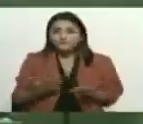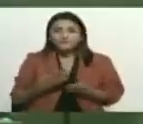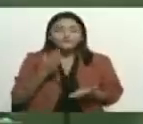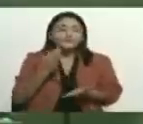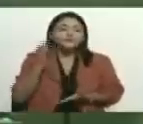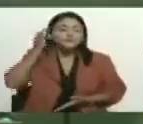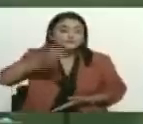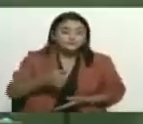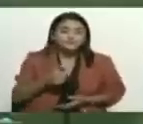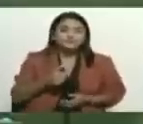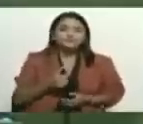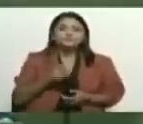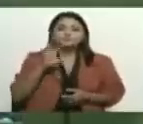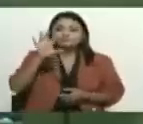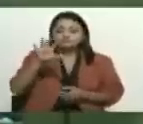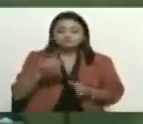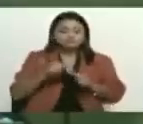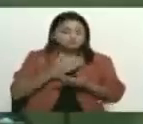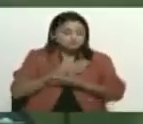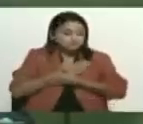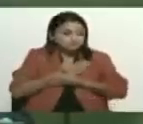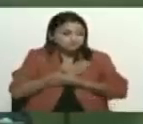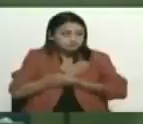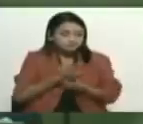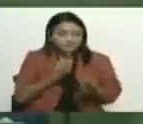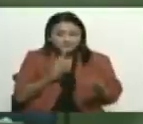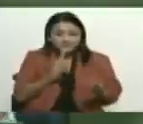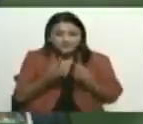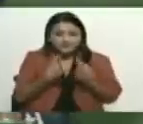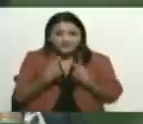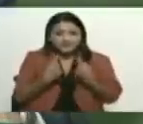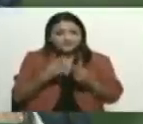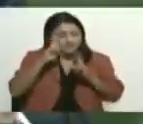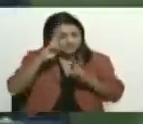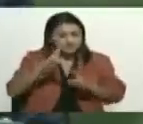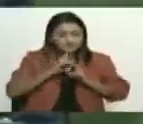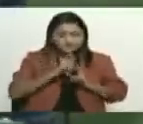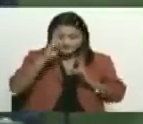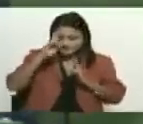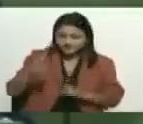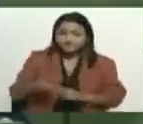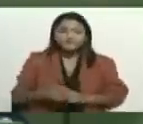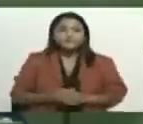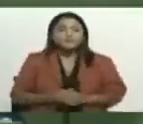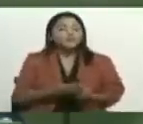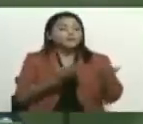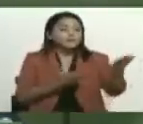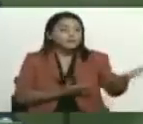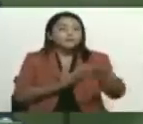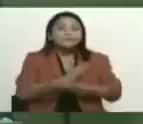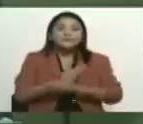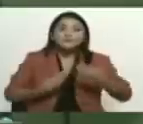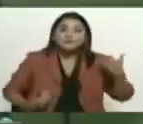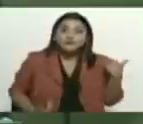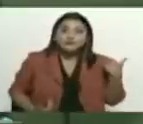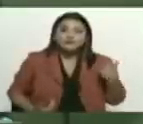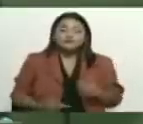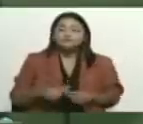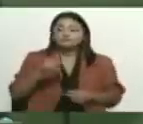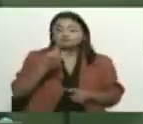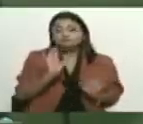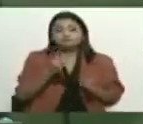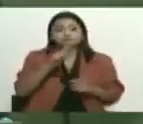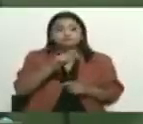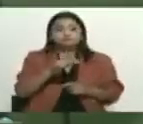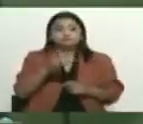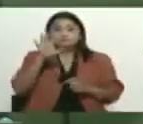un país abierto y dispuesto al debate respetuoso y entre iguales. Señor presidente, quienes intentaron doblegar